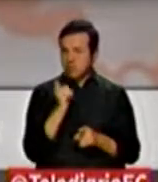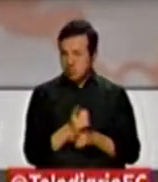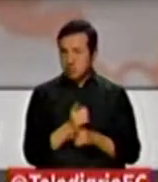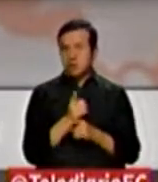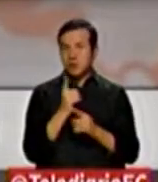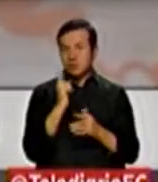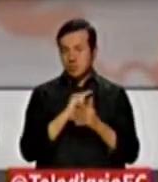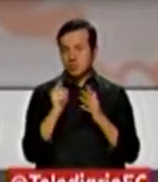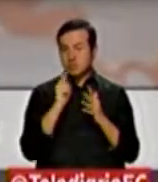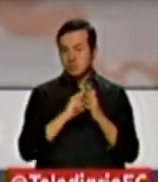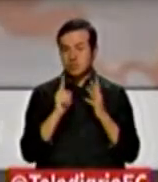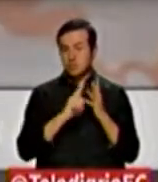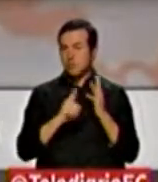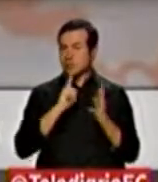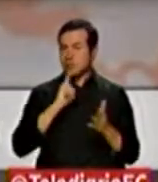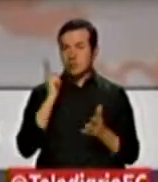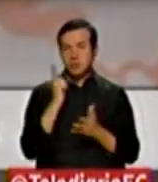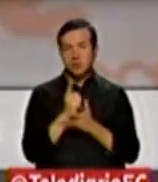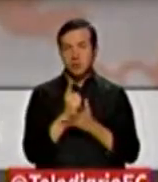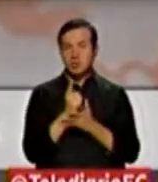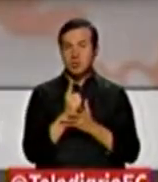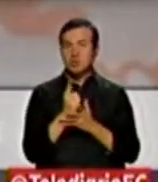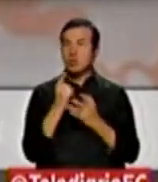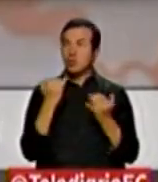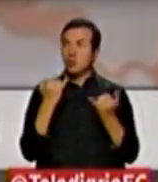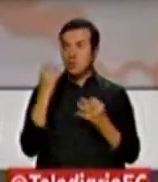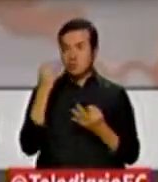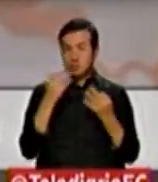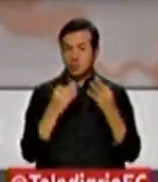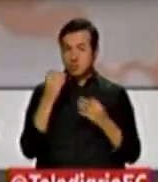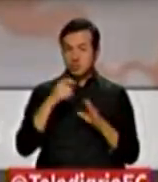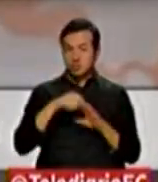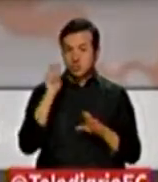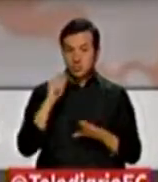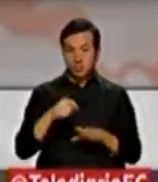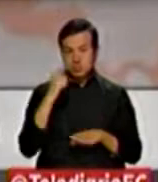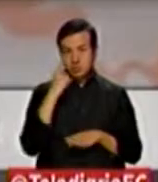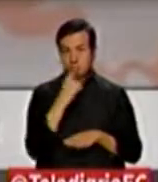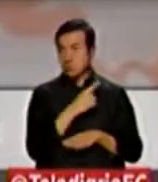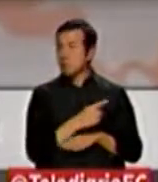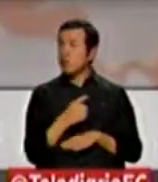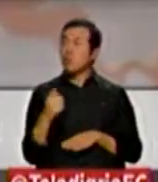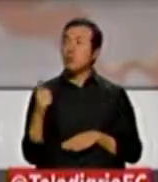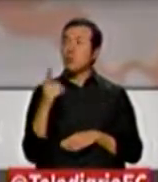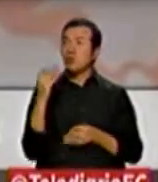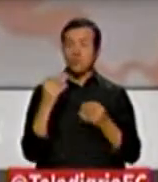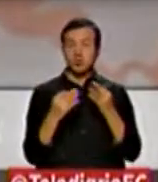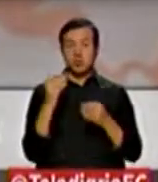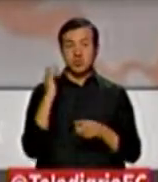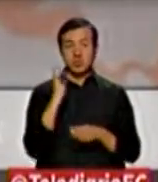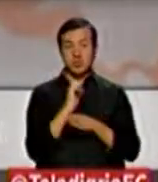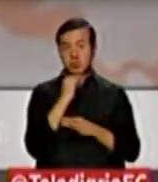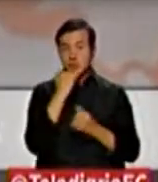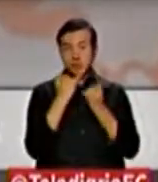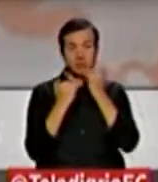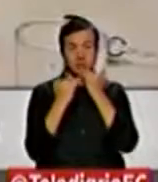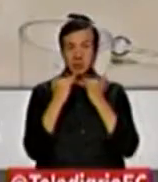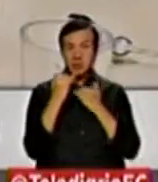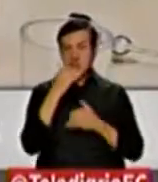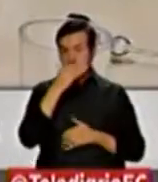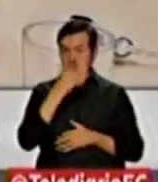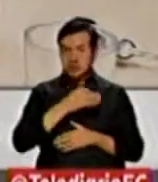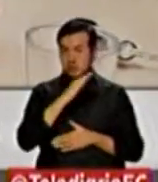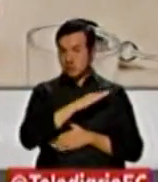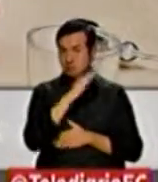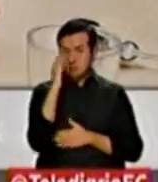Varias veces metió la mano en la justicia, y en este caso el laudo demuestra, y lo dice textualmente, que la justicia ecuatoriana no es proba.